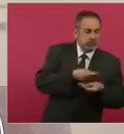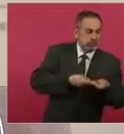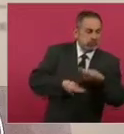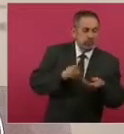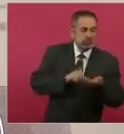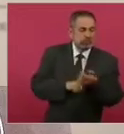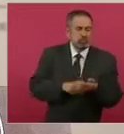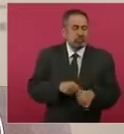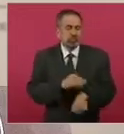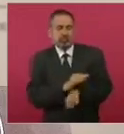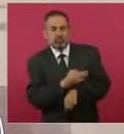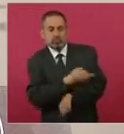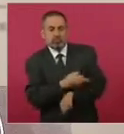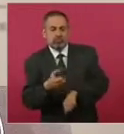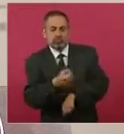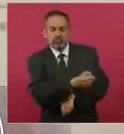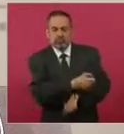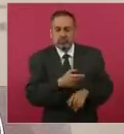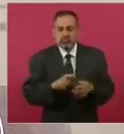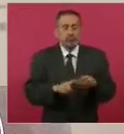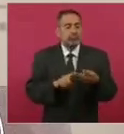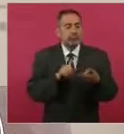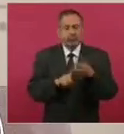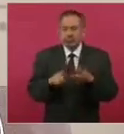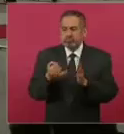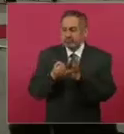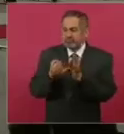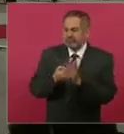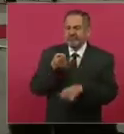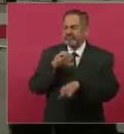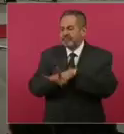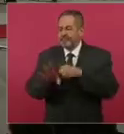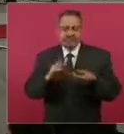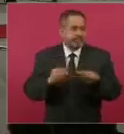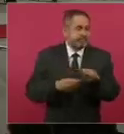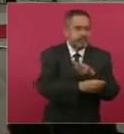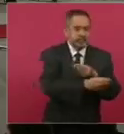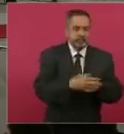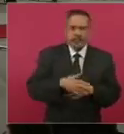Una por defraudación fiscal y una por uso ilícito de atribuciones y facultades.